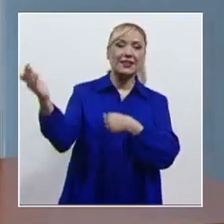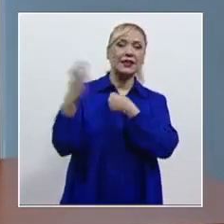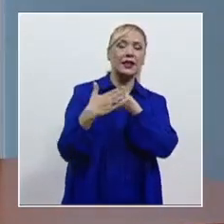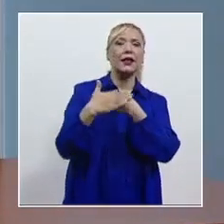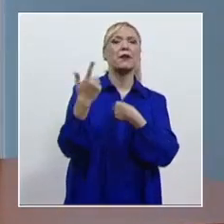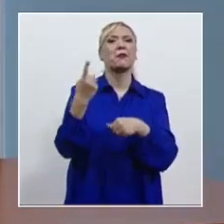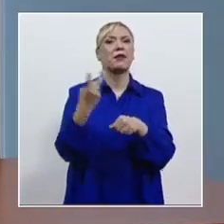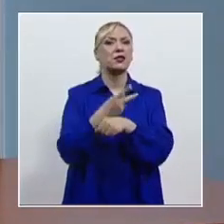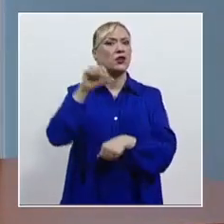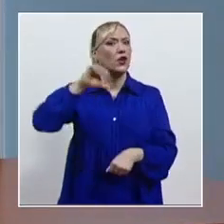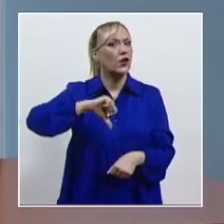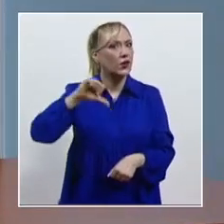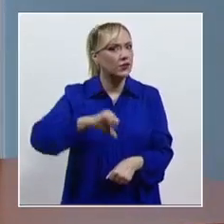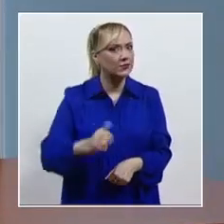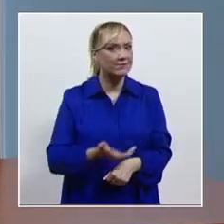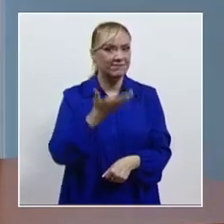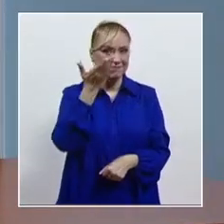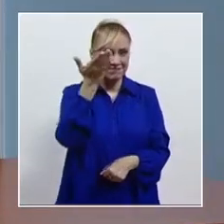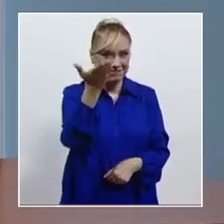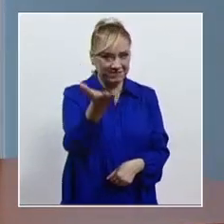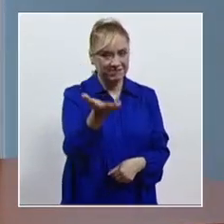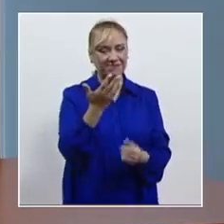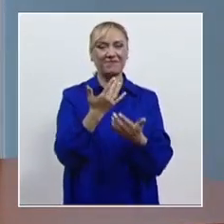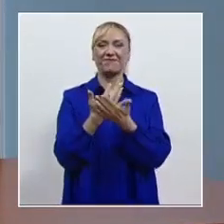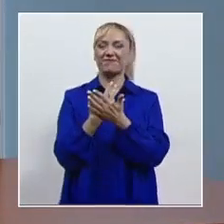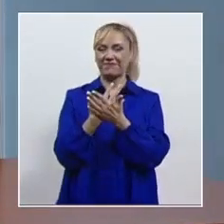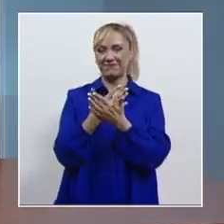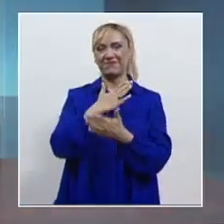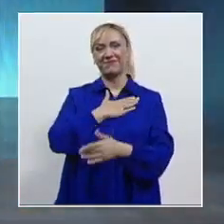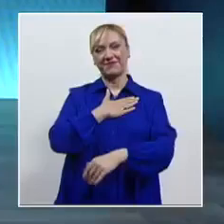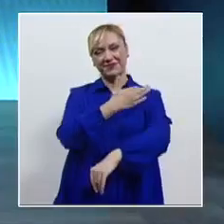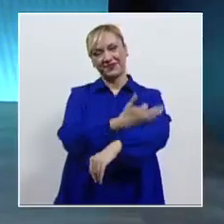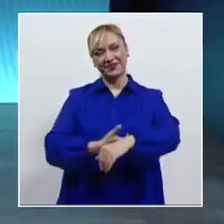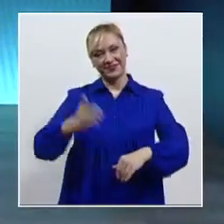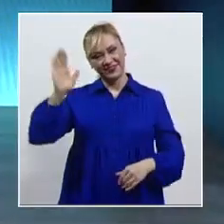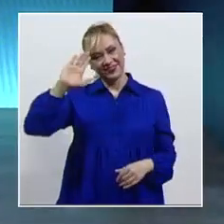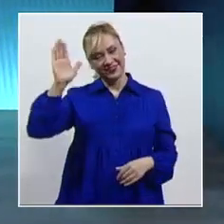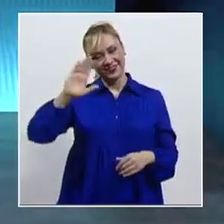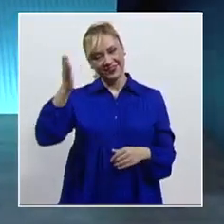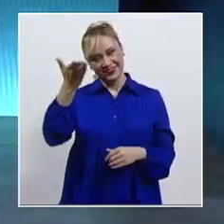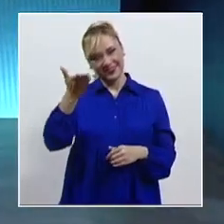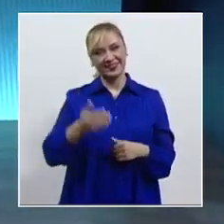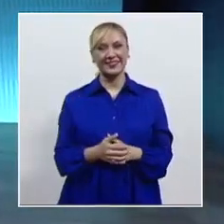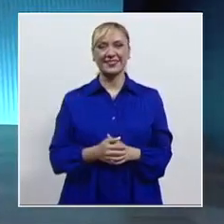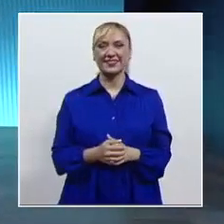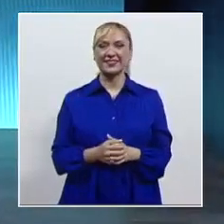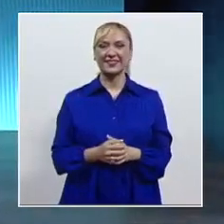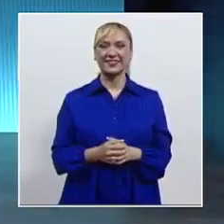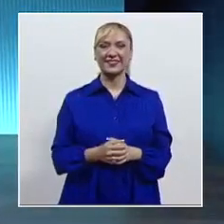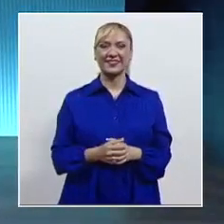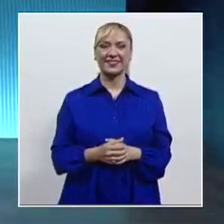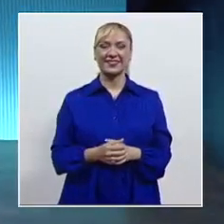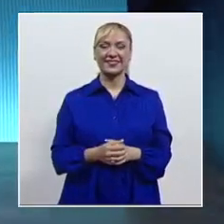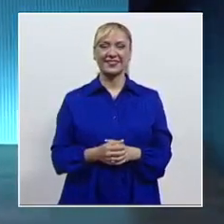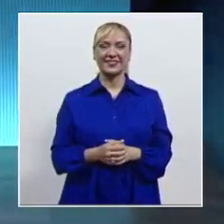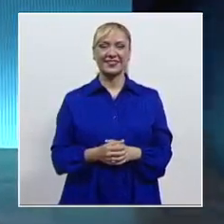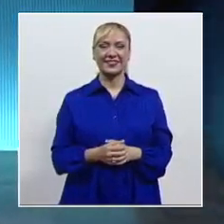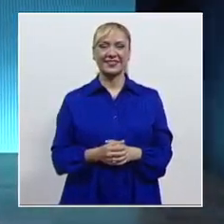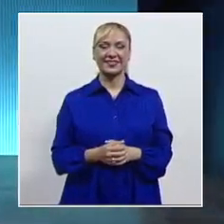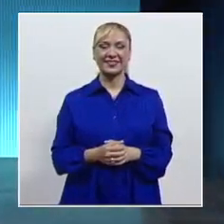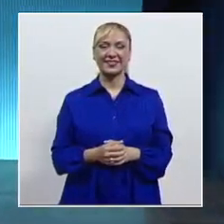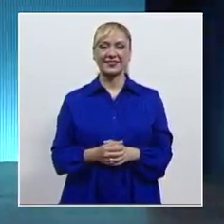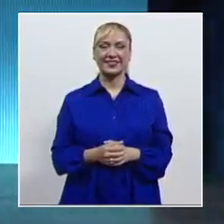que aconteció esta tarde en el Pleno de Ministros y Ministras. Muy buenas tardes, Mario. Adelante con tu reporte, te escuchamos.